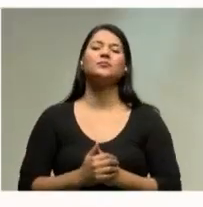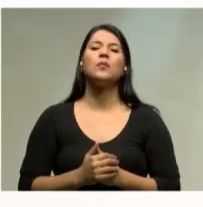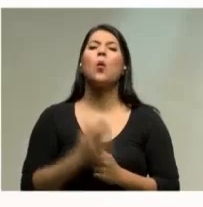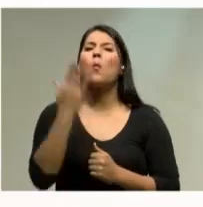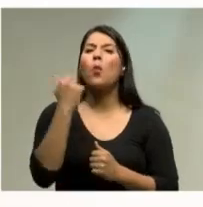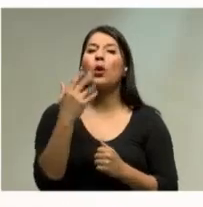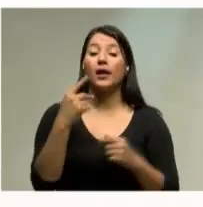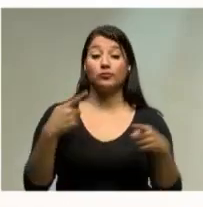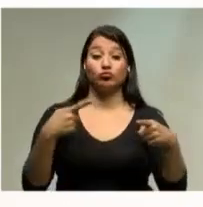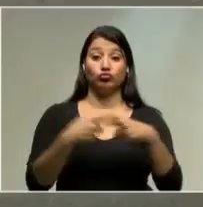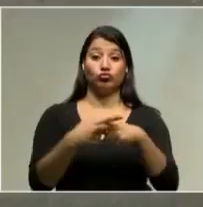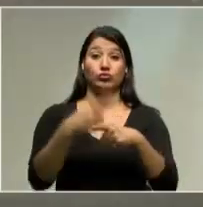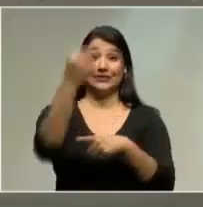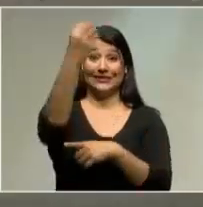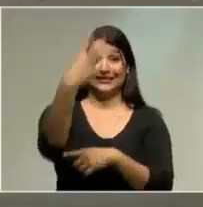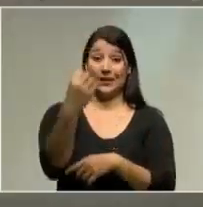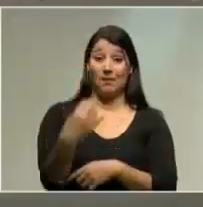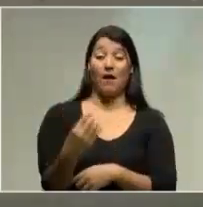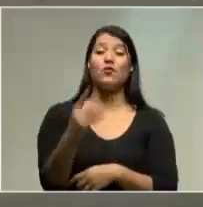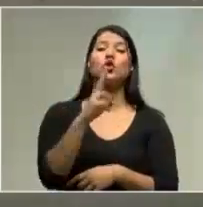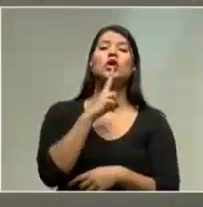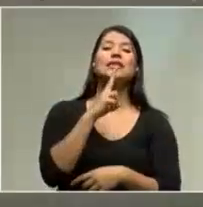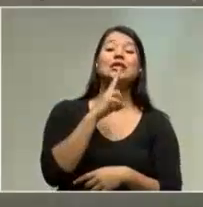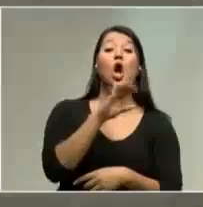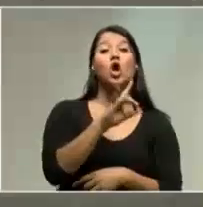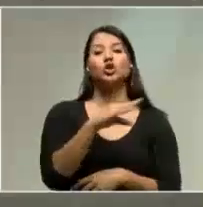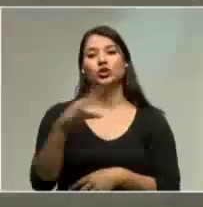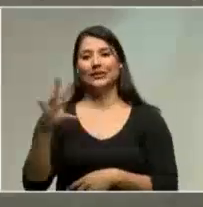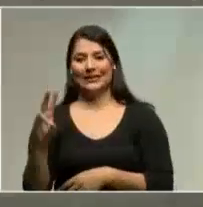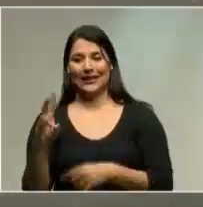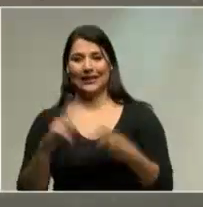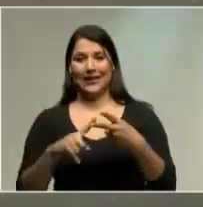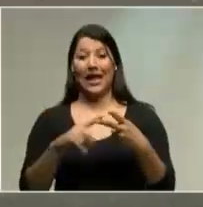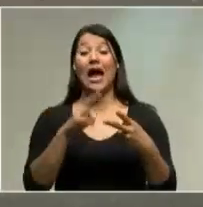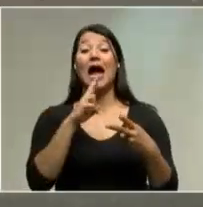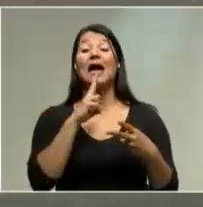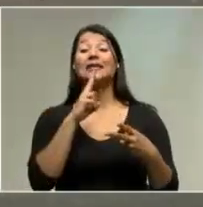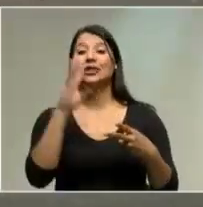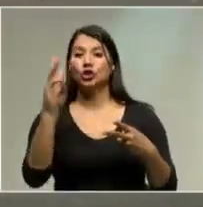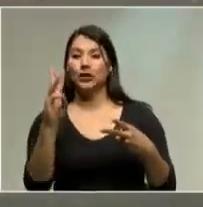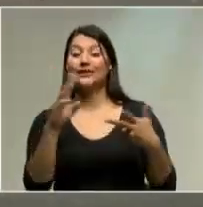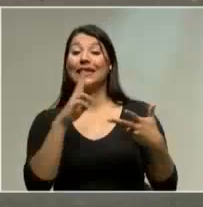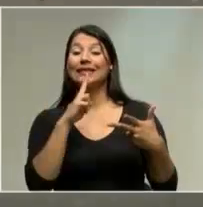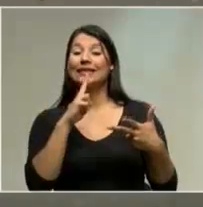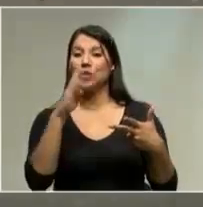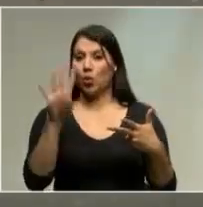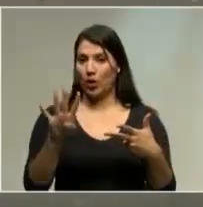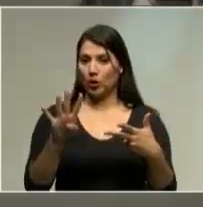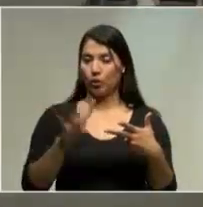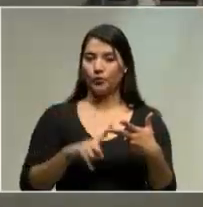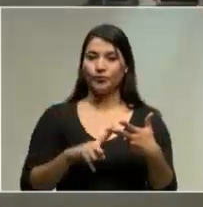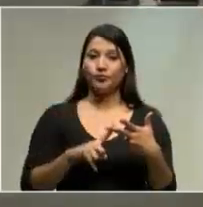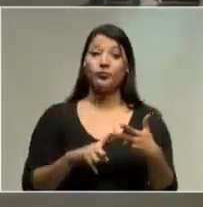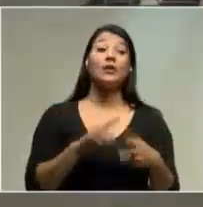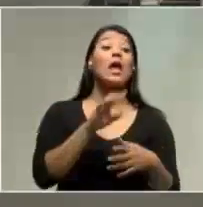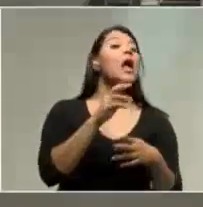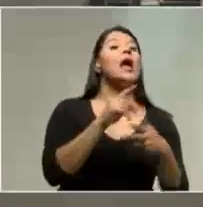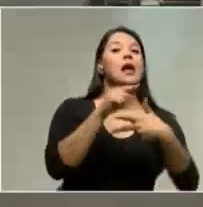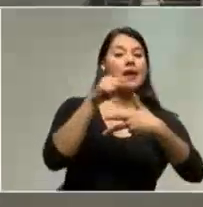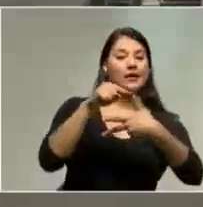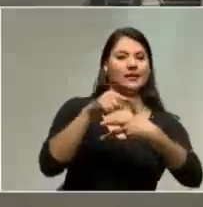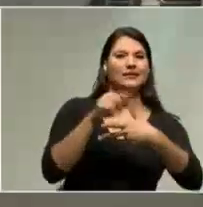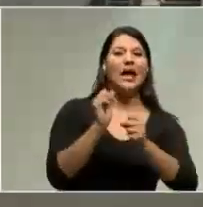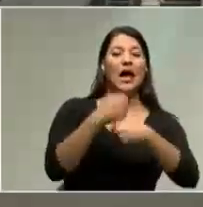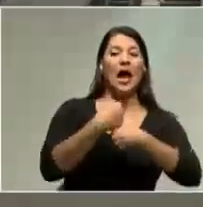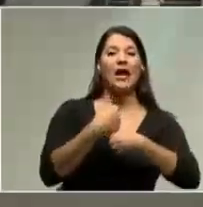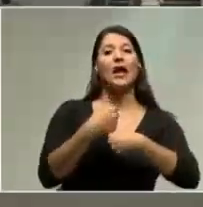las intersecciones de los semáforos entre Los Hatillos 8 y 7, Hatillo 6 y Hatillo 4. Entre Hatillo 8 y 7 se